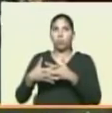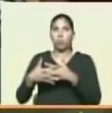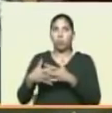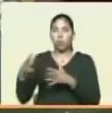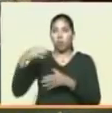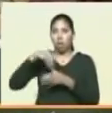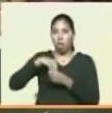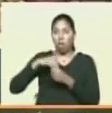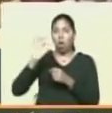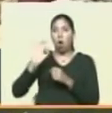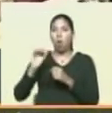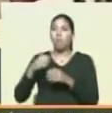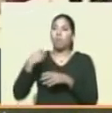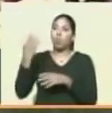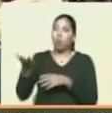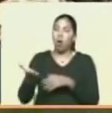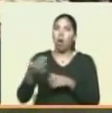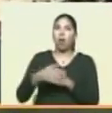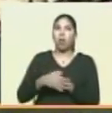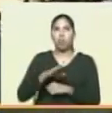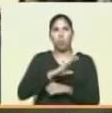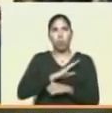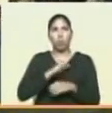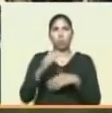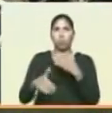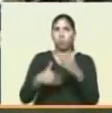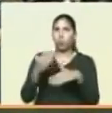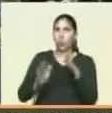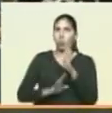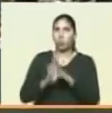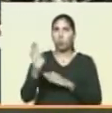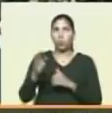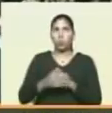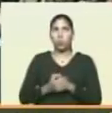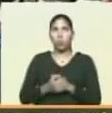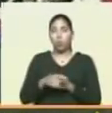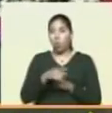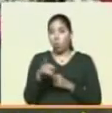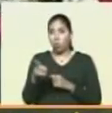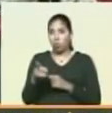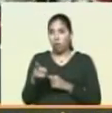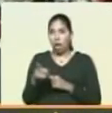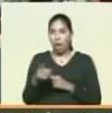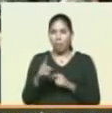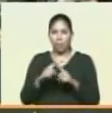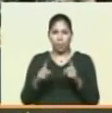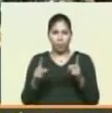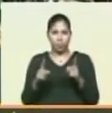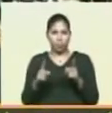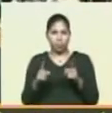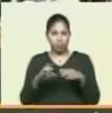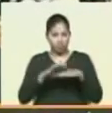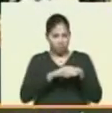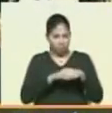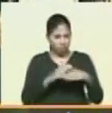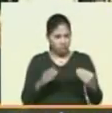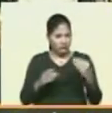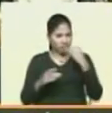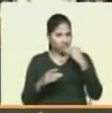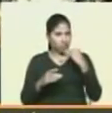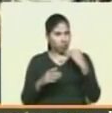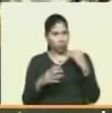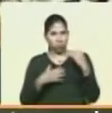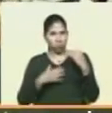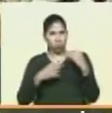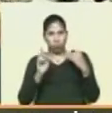del circuito agroalimentario y agroproductivo. Porque ustedes me dirán, bueno, el zapato no se come, pero el zapato es de suela y la